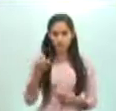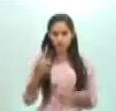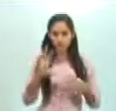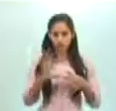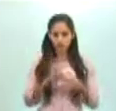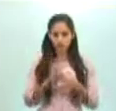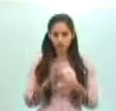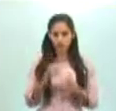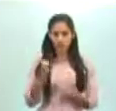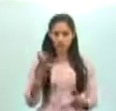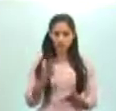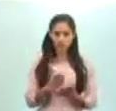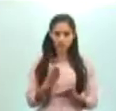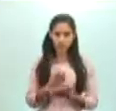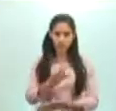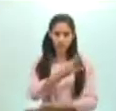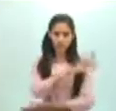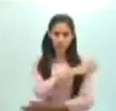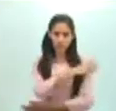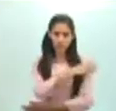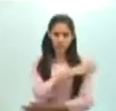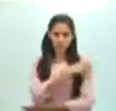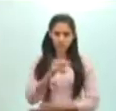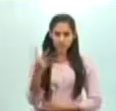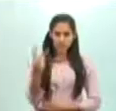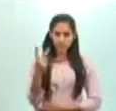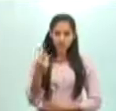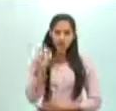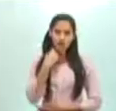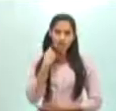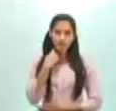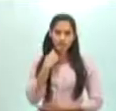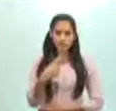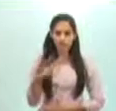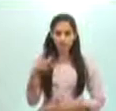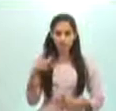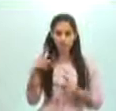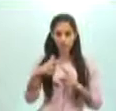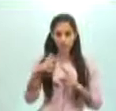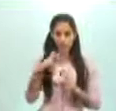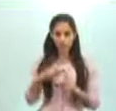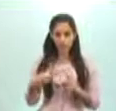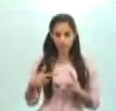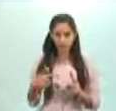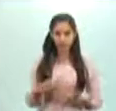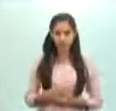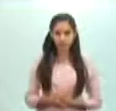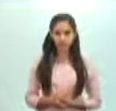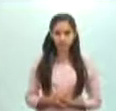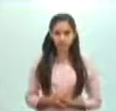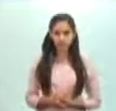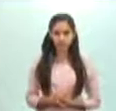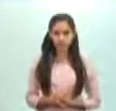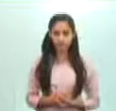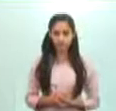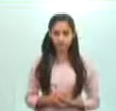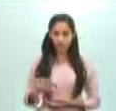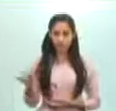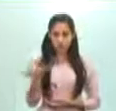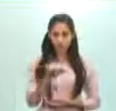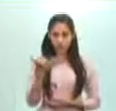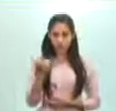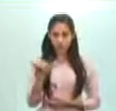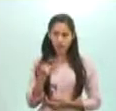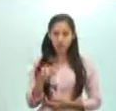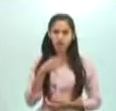de la educación preuniversitaria y el 2º año de la educación técnica y profesional. También hacemos